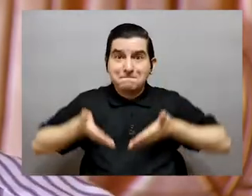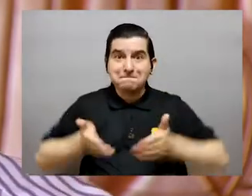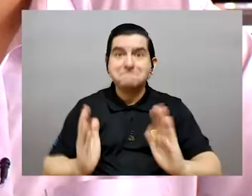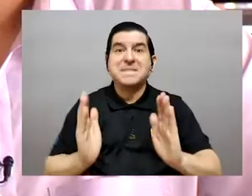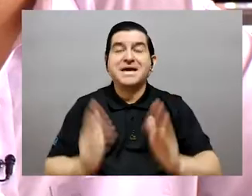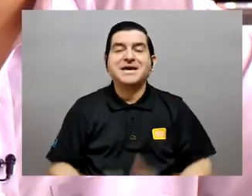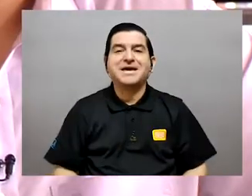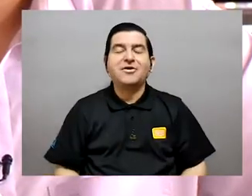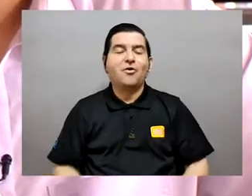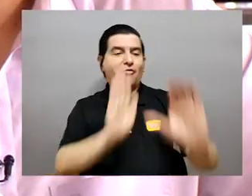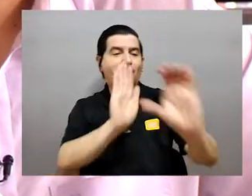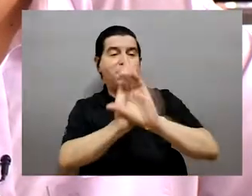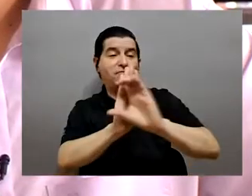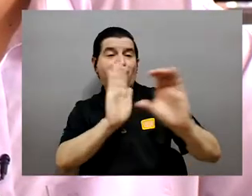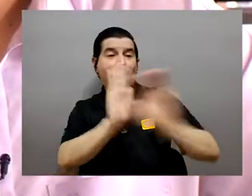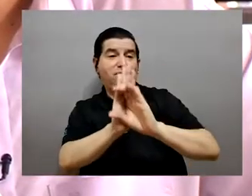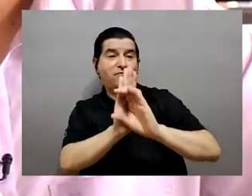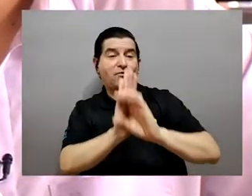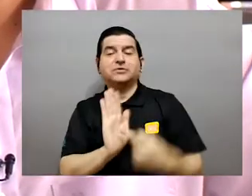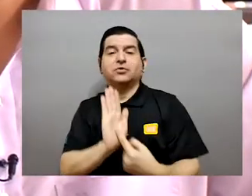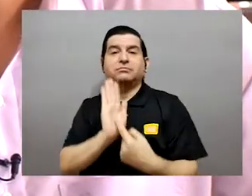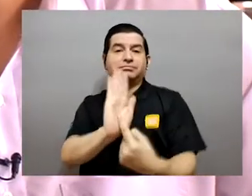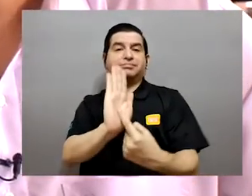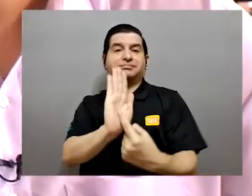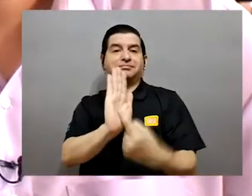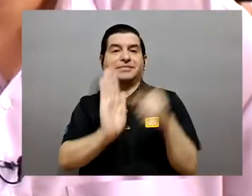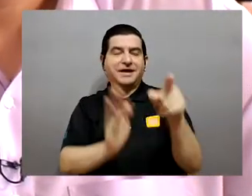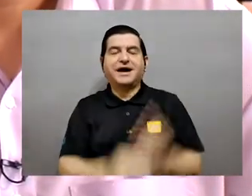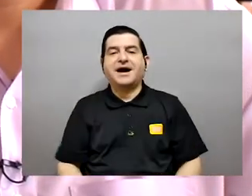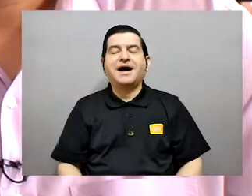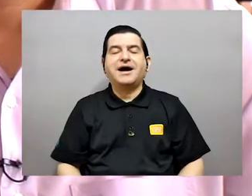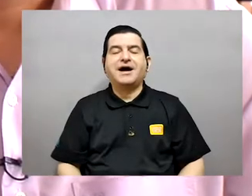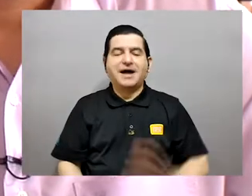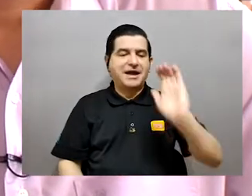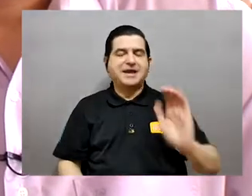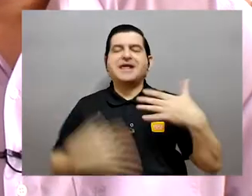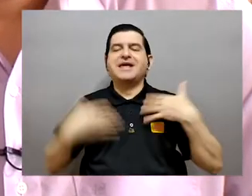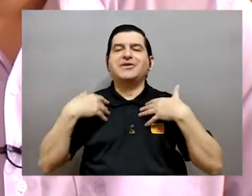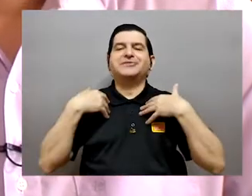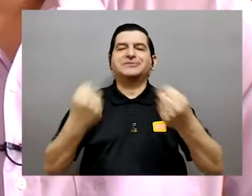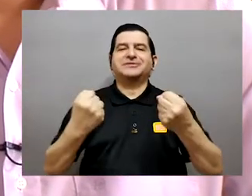lo aprovechaba, ¿no? Si usted me tuviese que decir que no salga de Centroamérica,